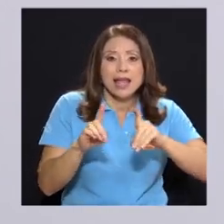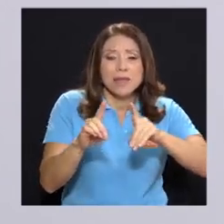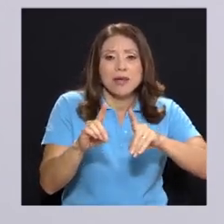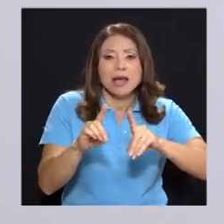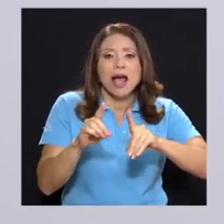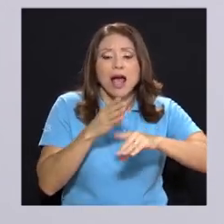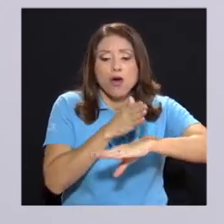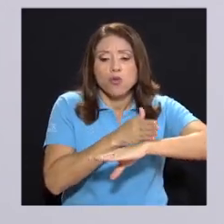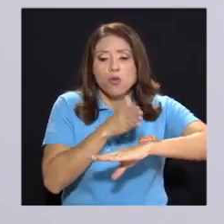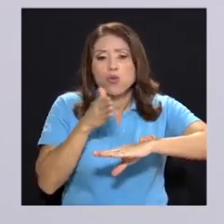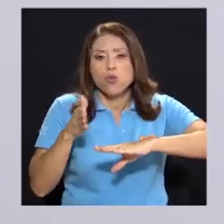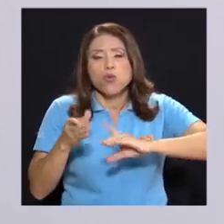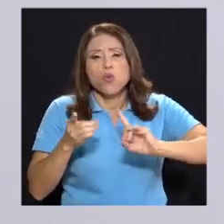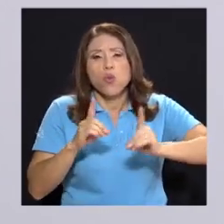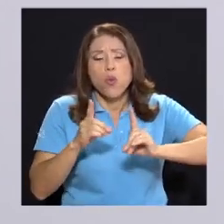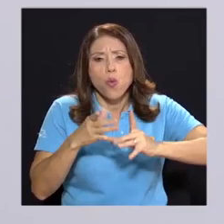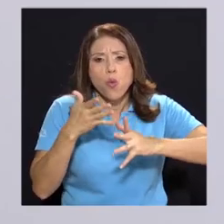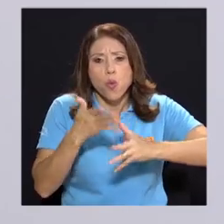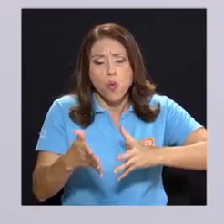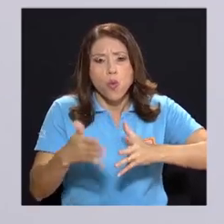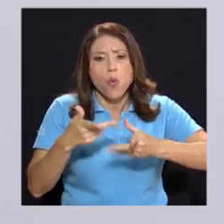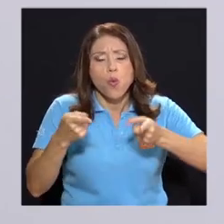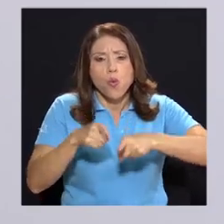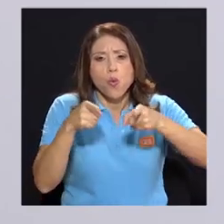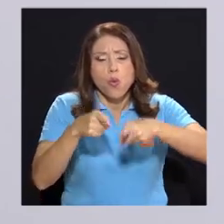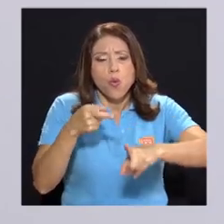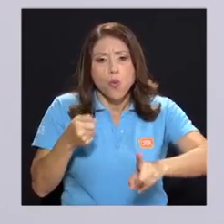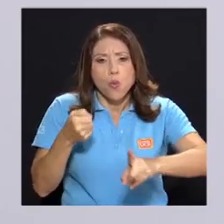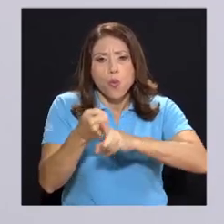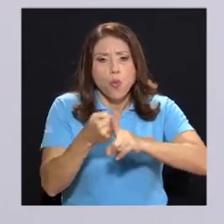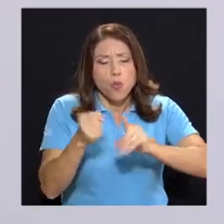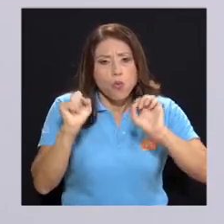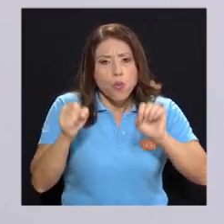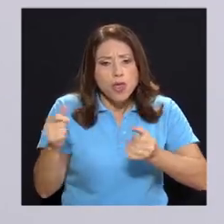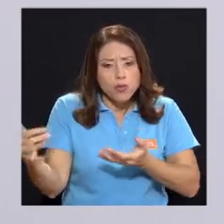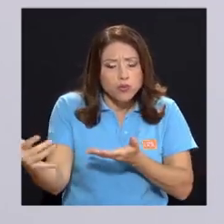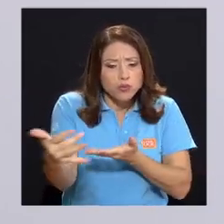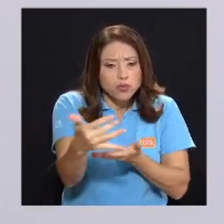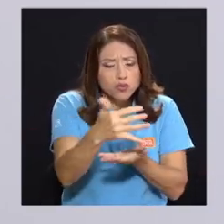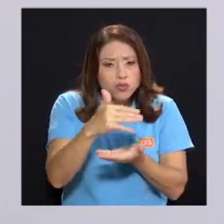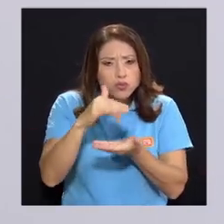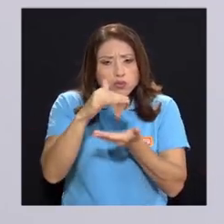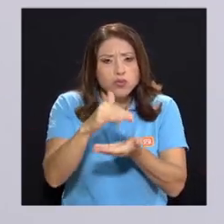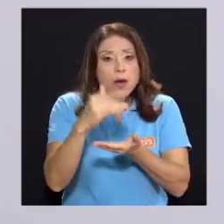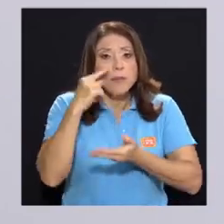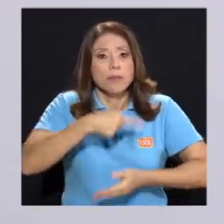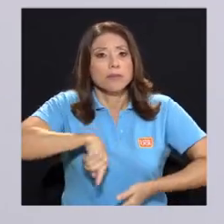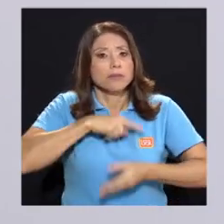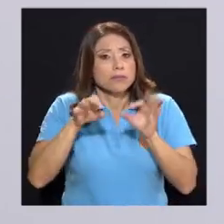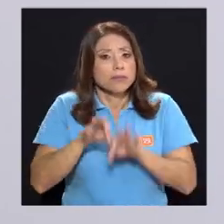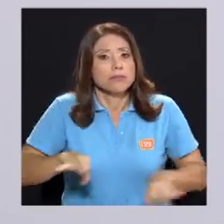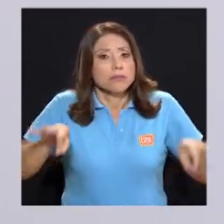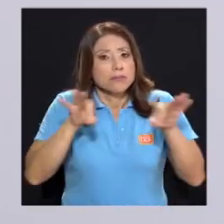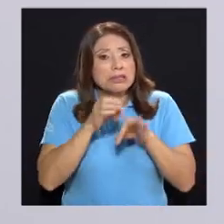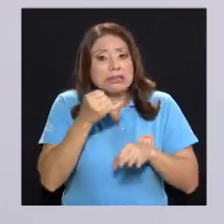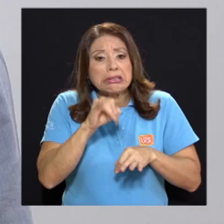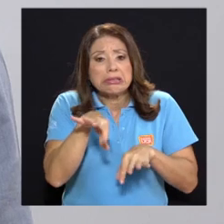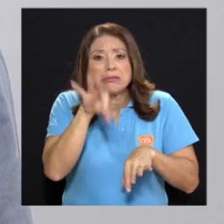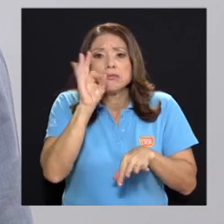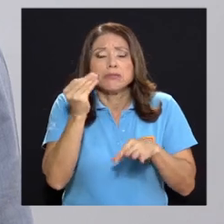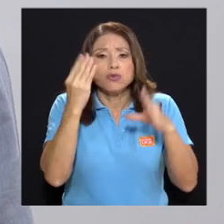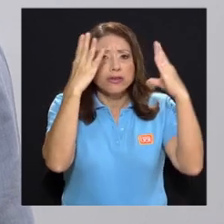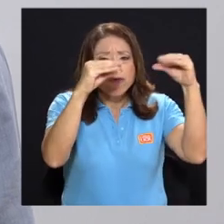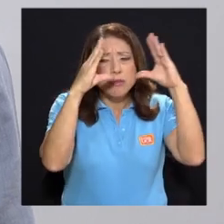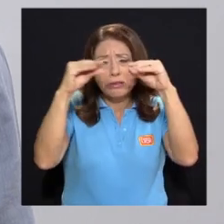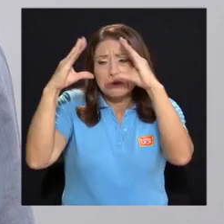e impactos se podían documentar para nosotros era muy importante porque si encontramos una literatura muy amplia en un punto de partida riquísimo para